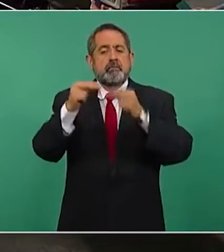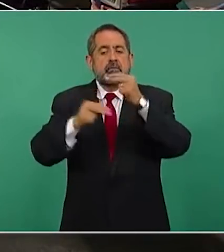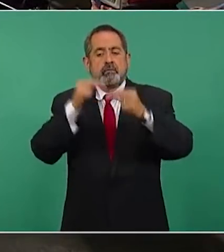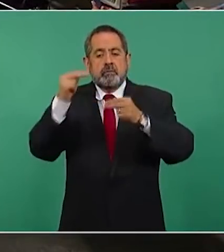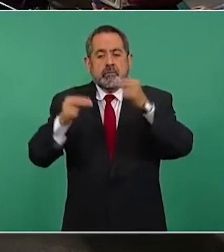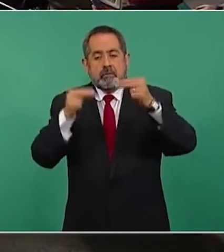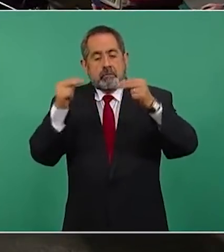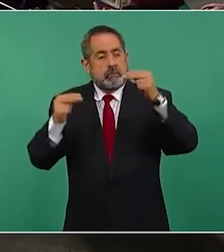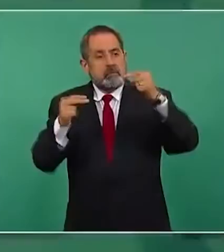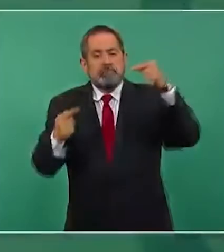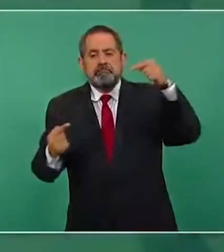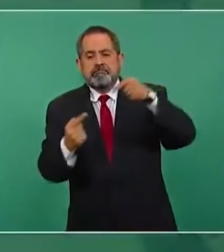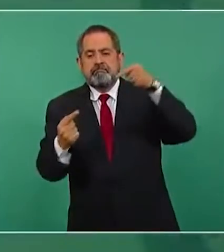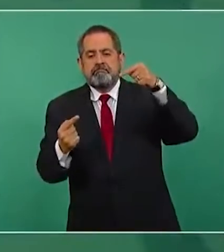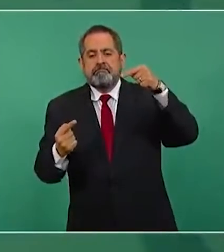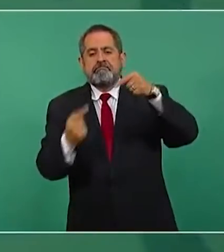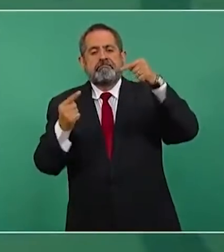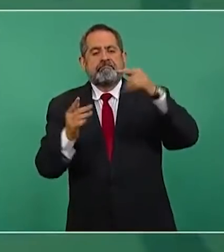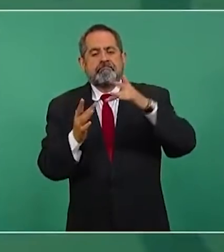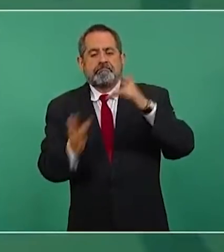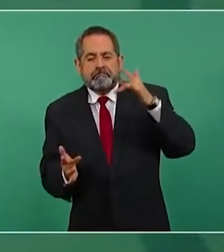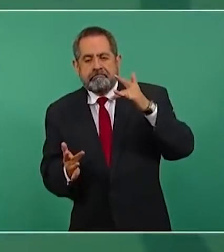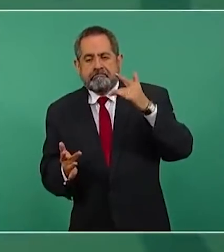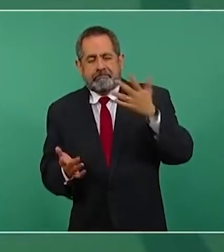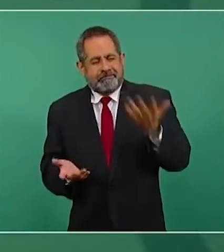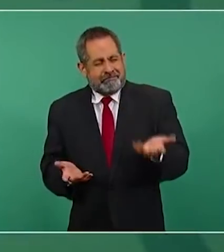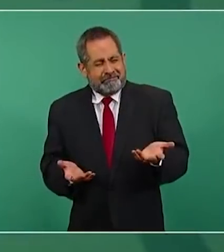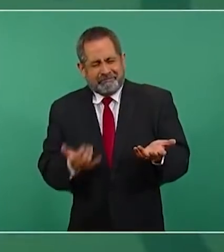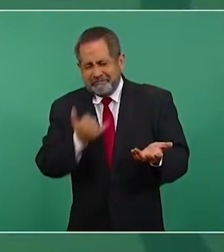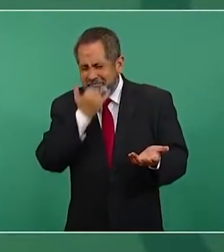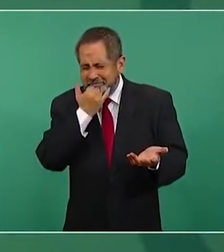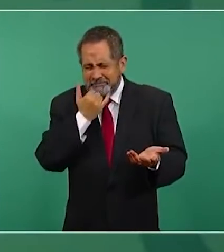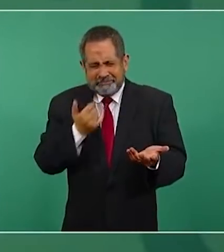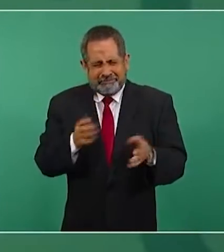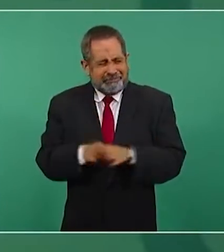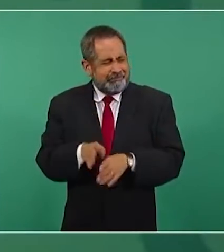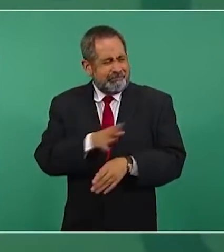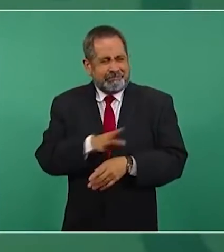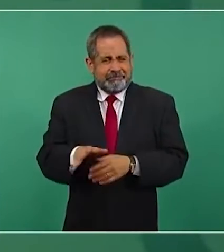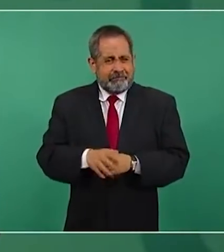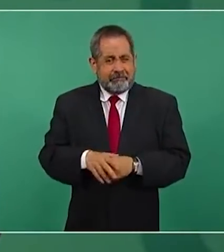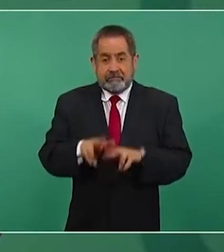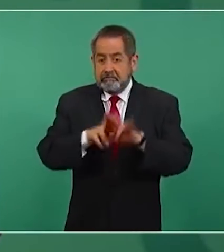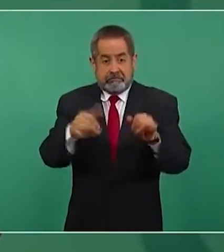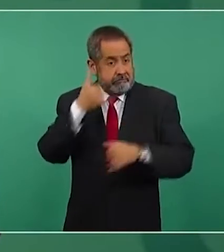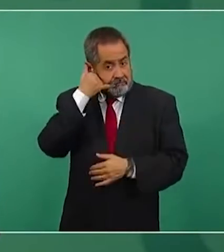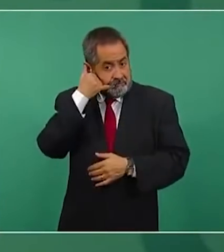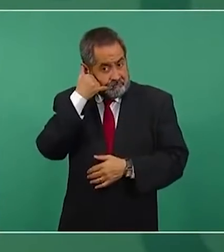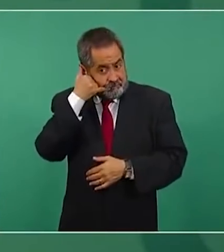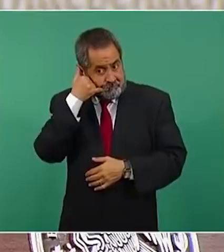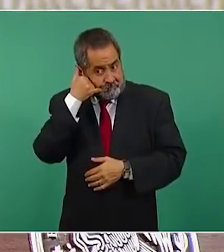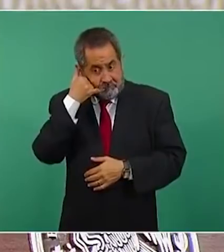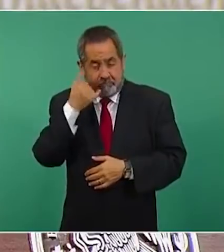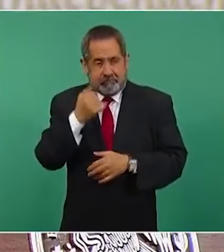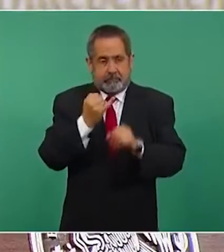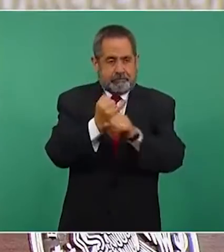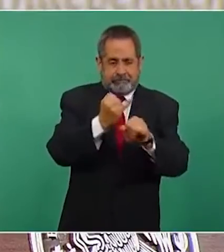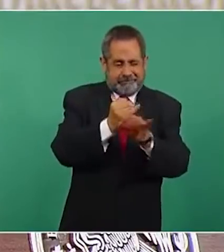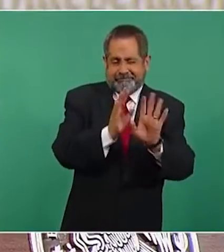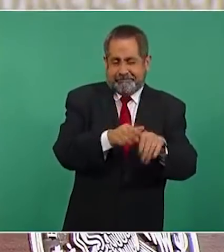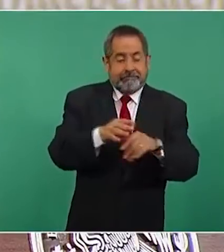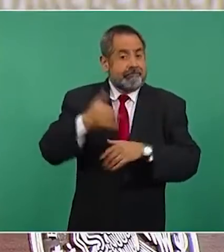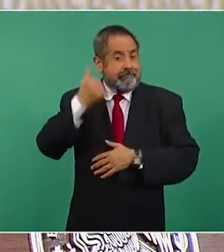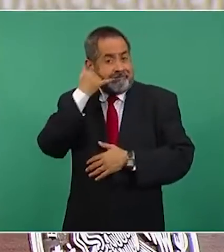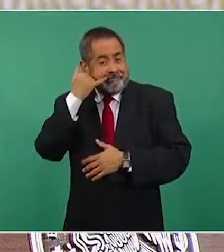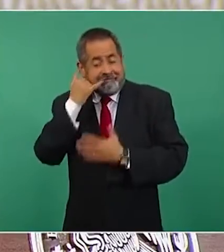puede hablar ni siquiera por teléfono ya no hablemos del internet